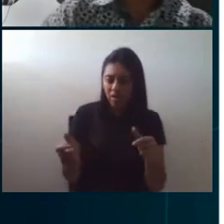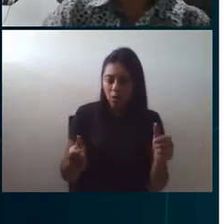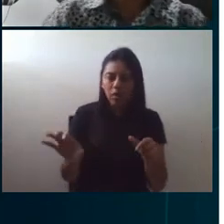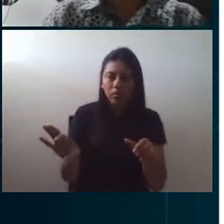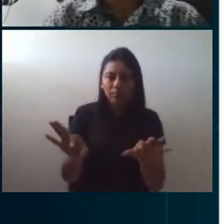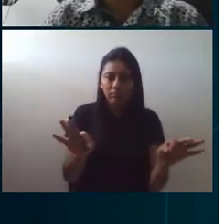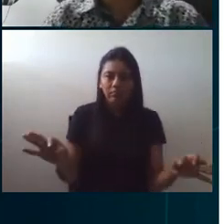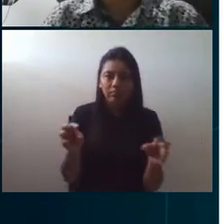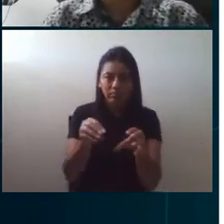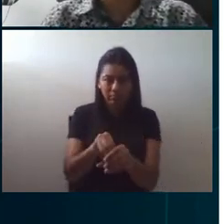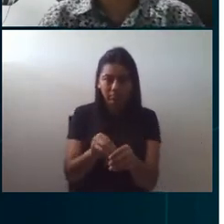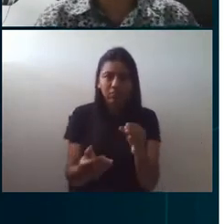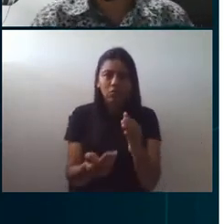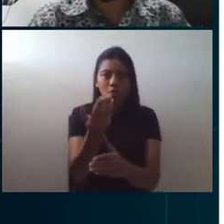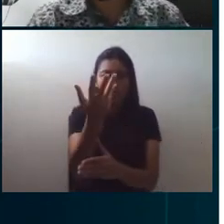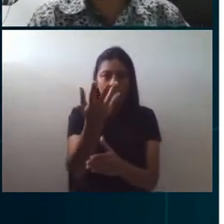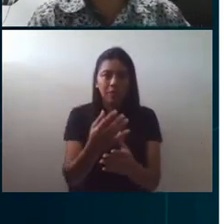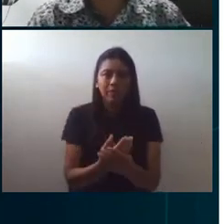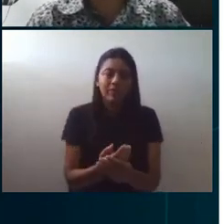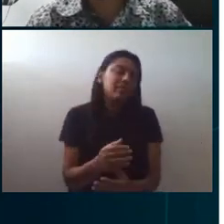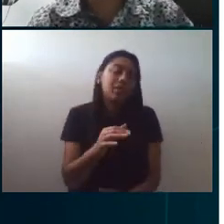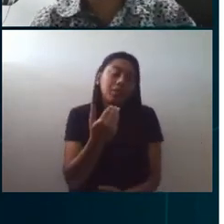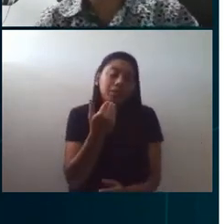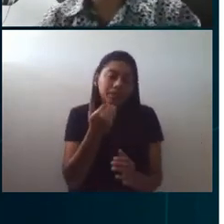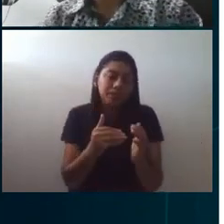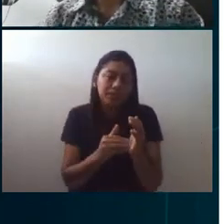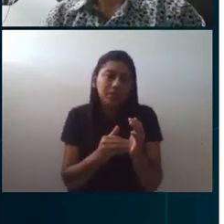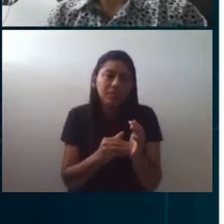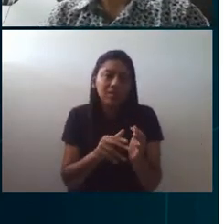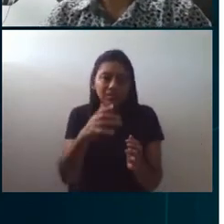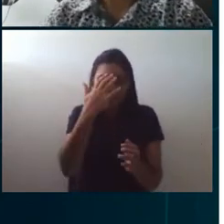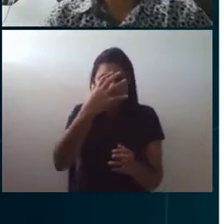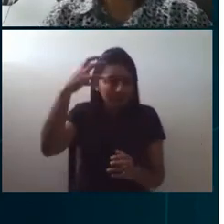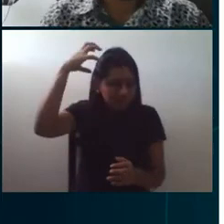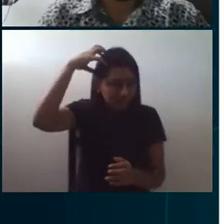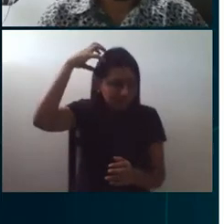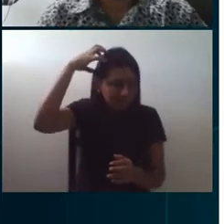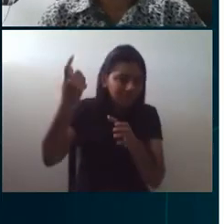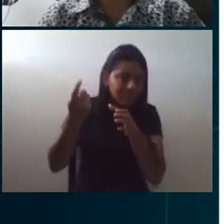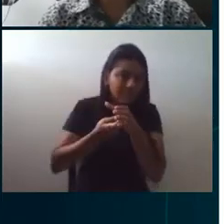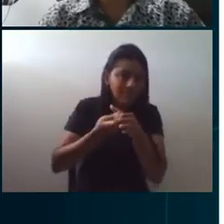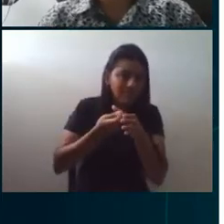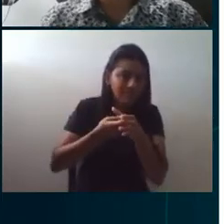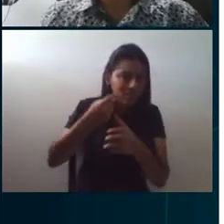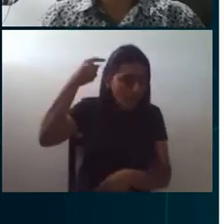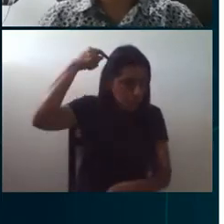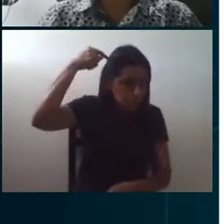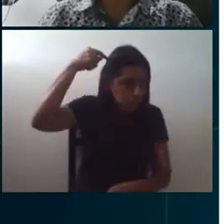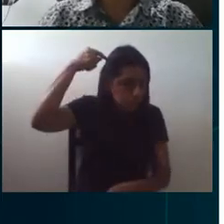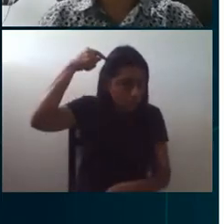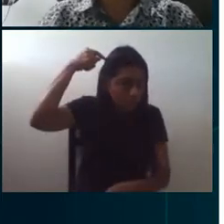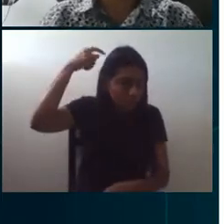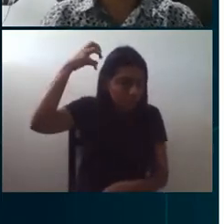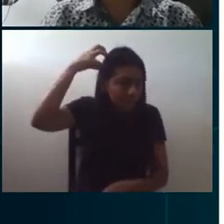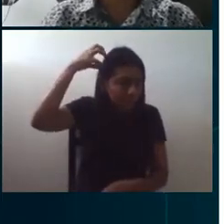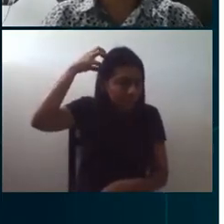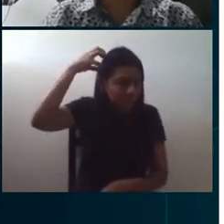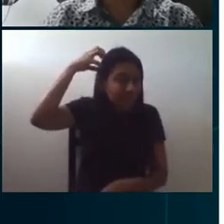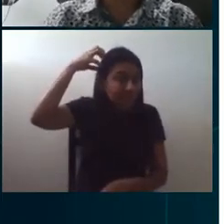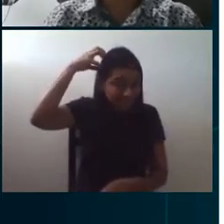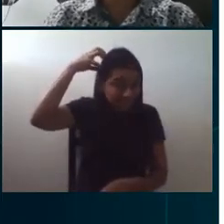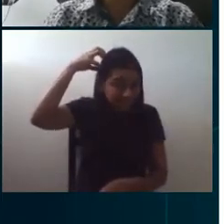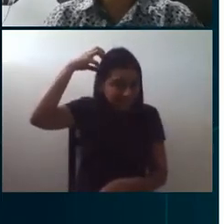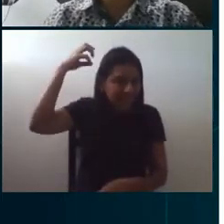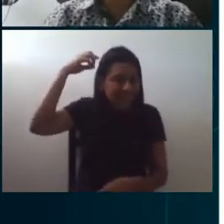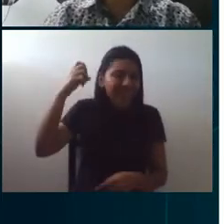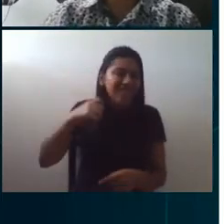es simular las neuronas con las cuales, digamos, está compuesto el cuerpo humano. Y lo que hace es que con unas entradas sacar una única salida.